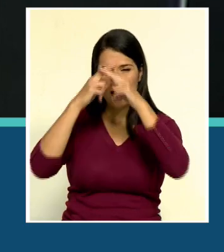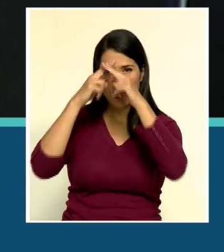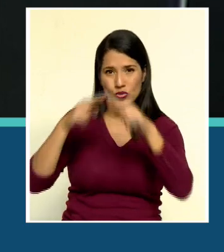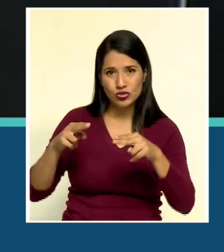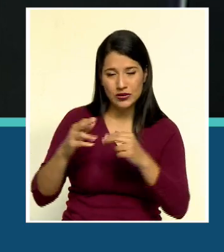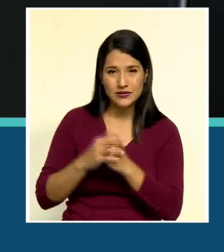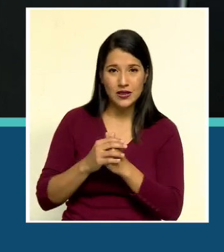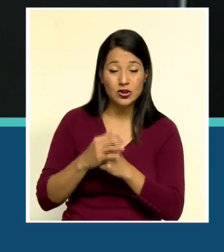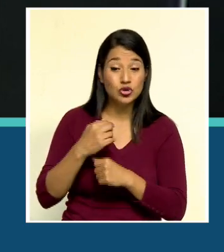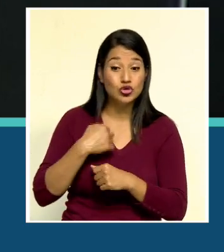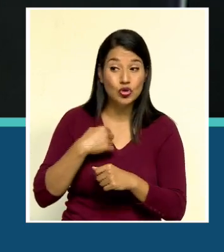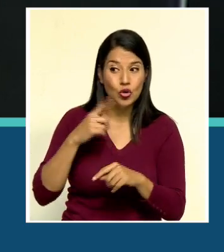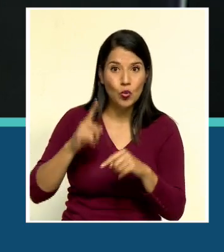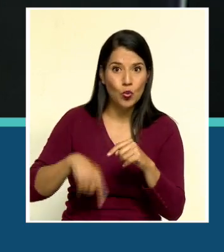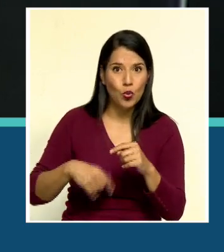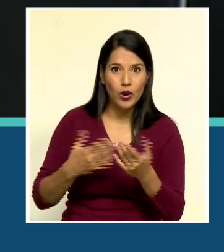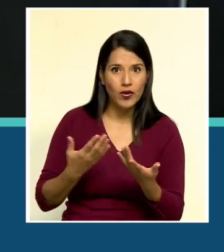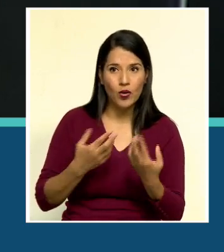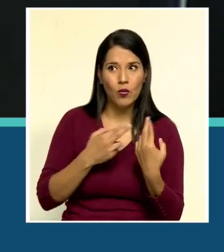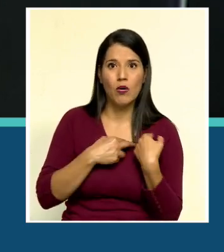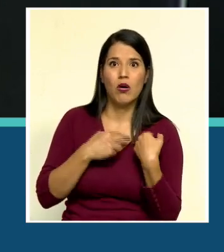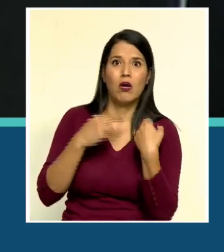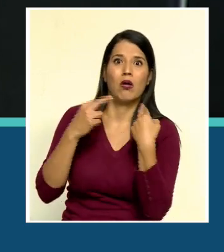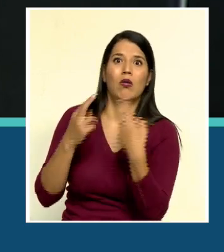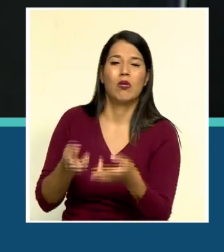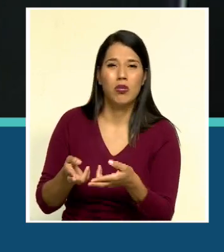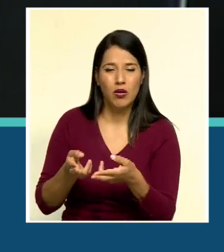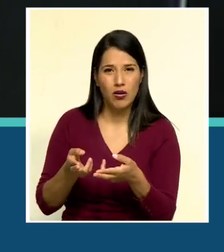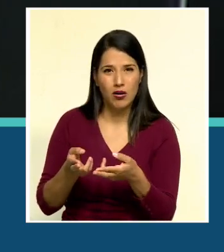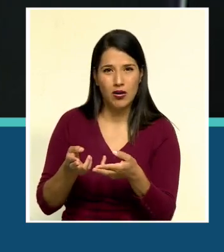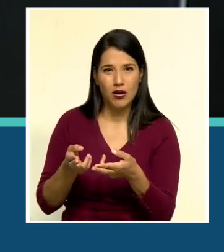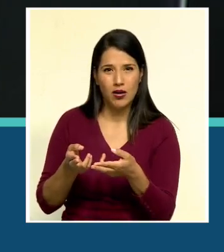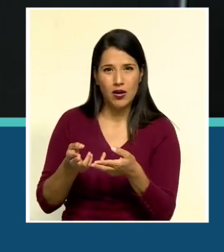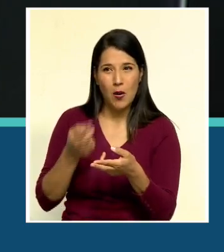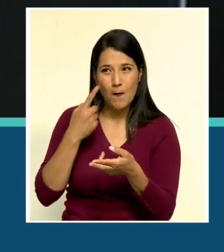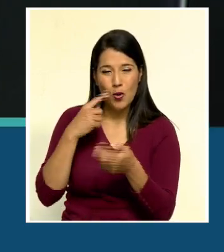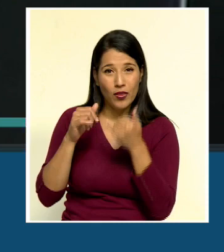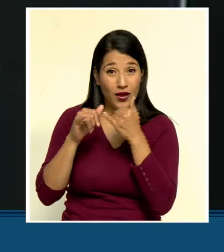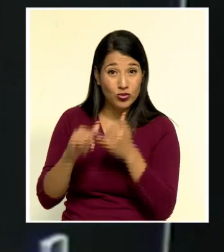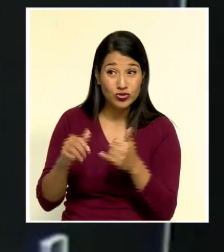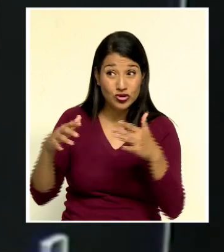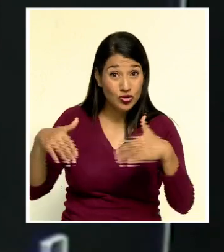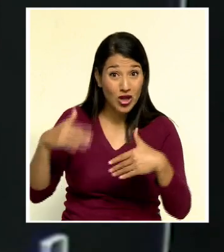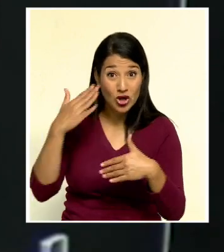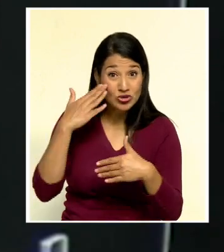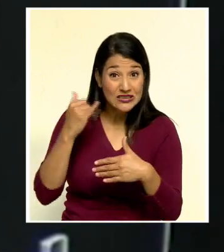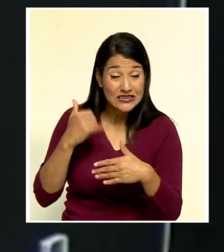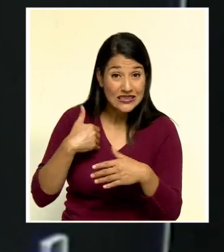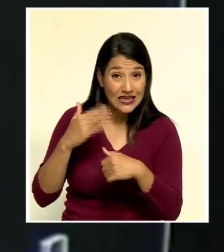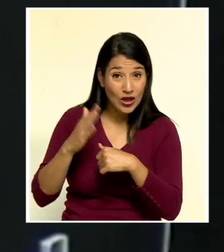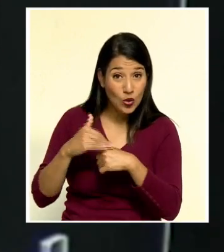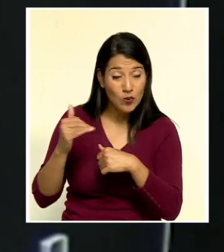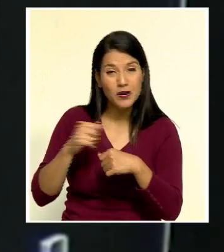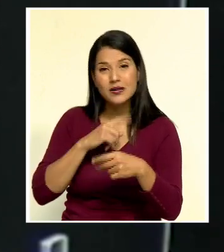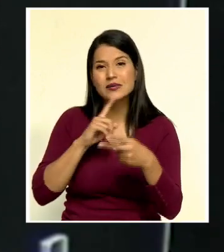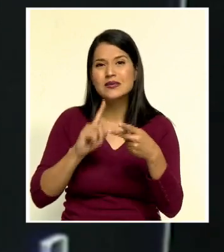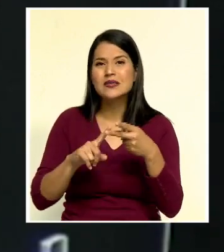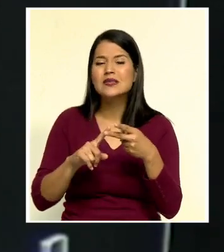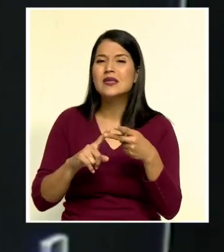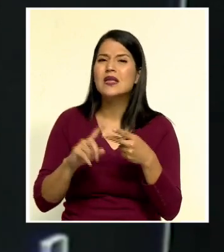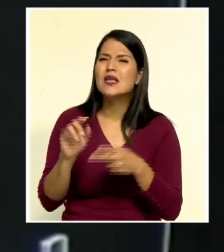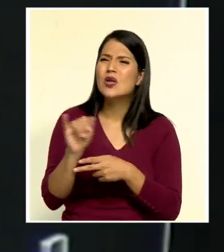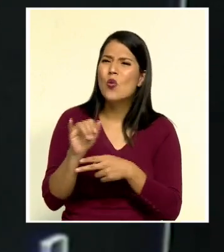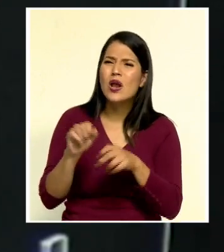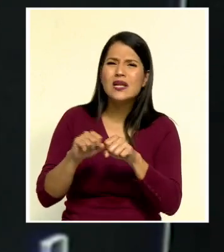puedo como agravarle la situación por las denuncias. Pero lo segundo es que se ha tardado mucho